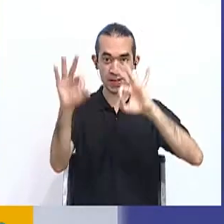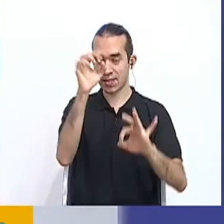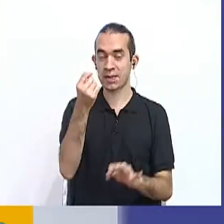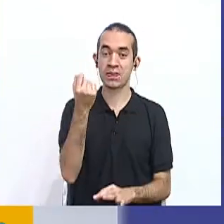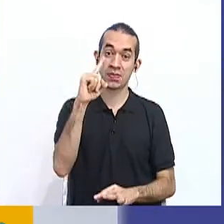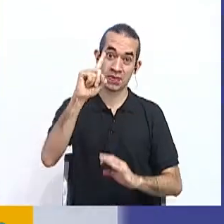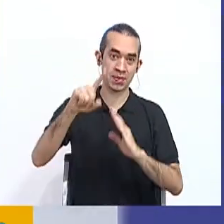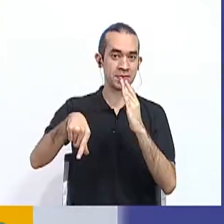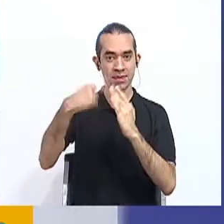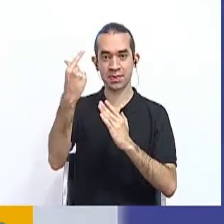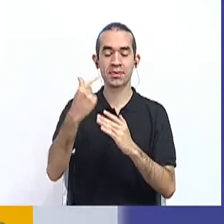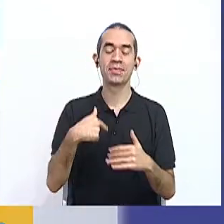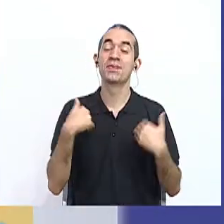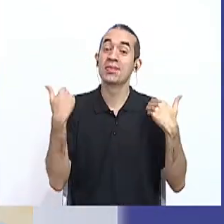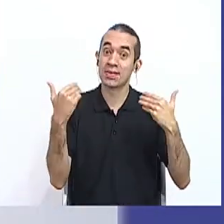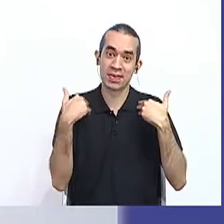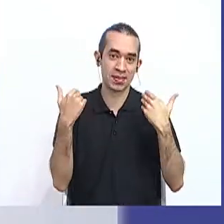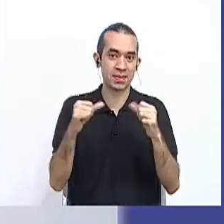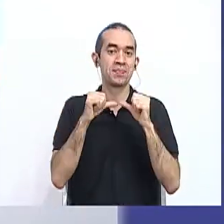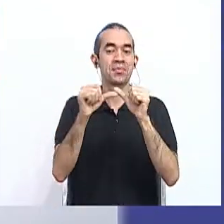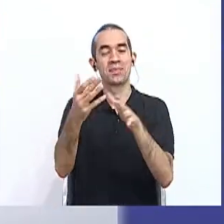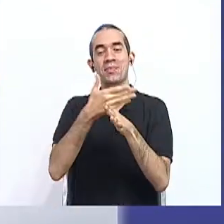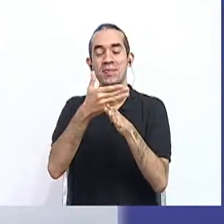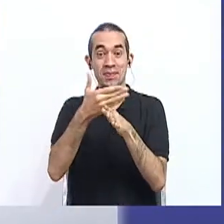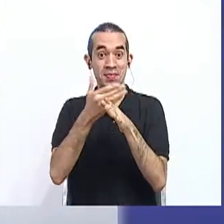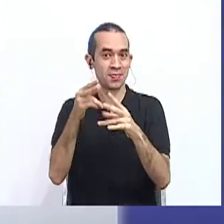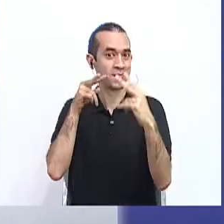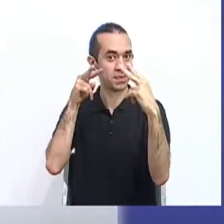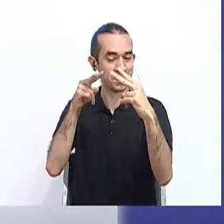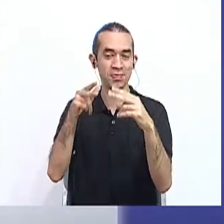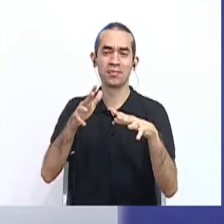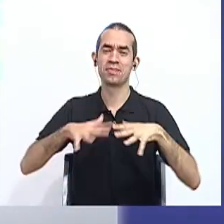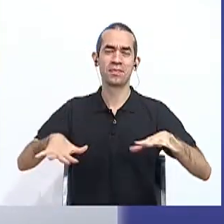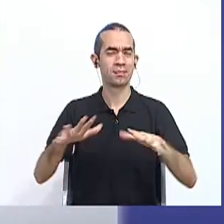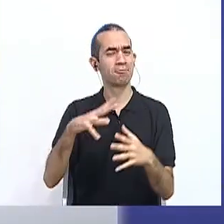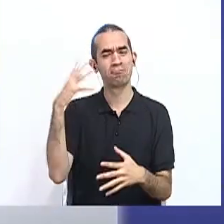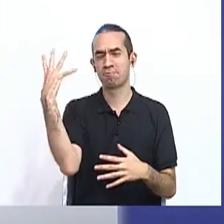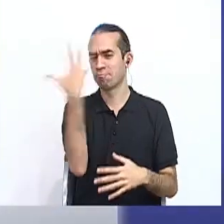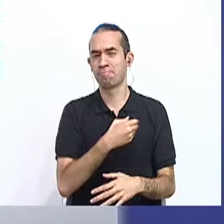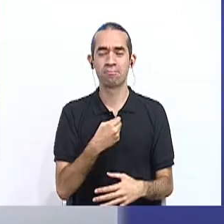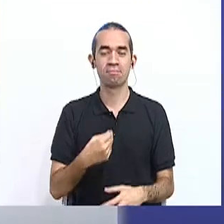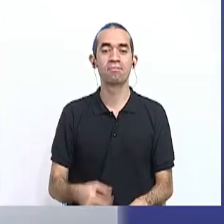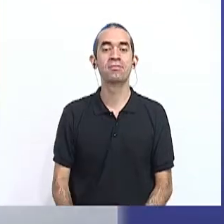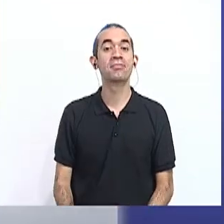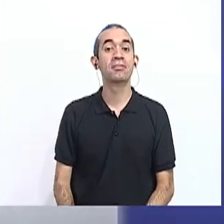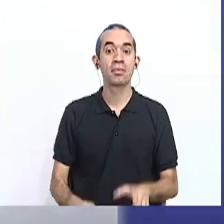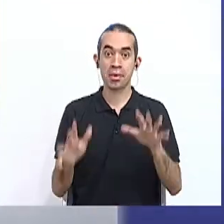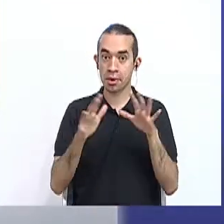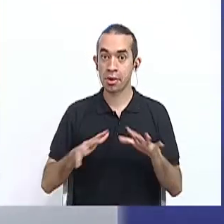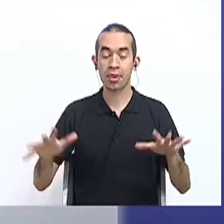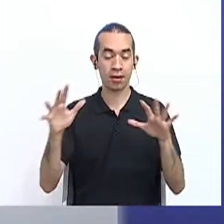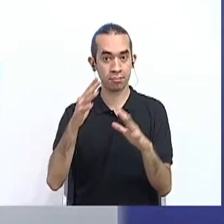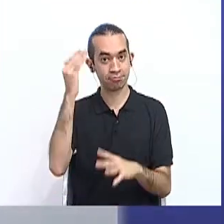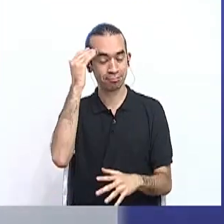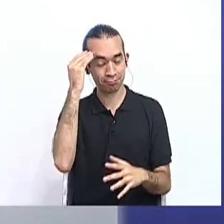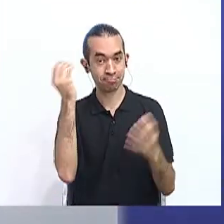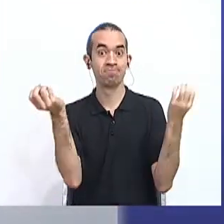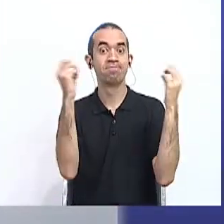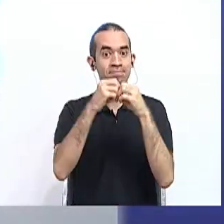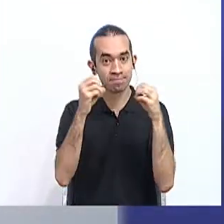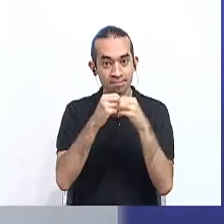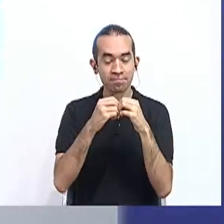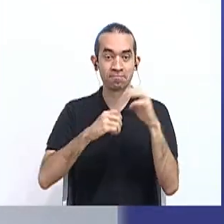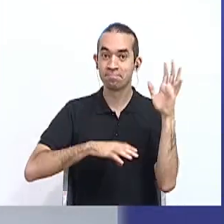muy contenta de que sigan conmigo compartiendo este espacio tan maravilloso. Es un espacio para ampliar conocimientos,